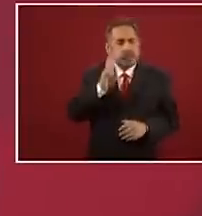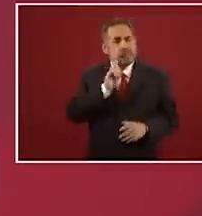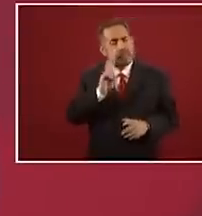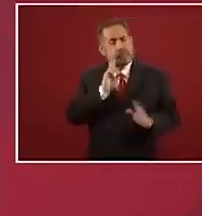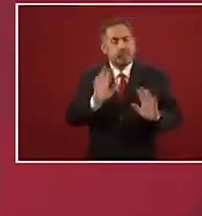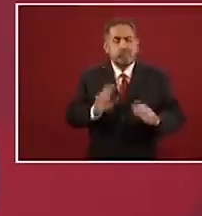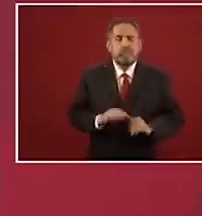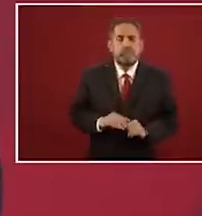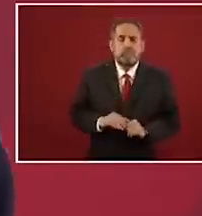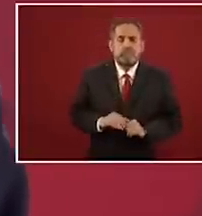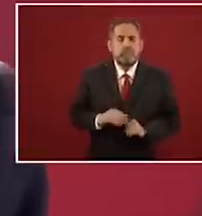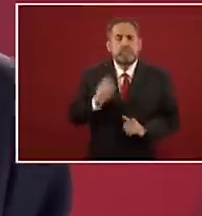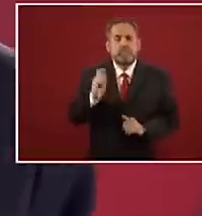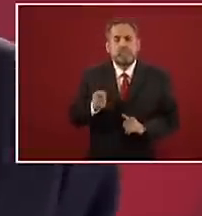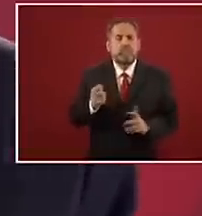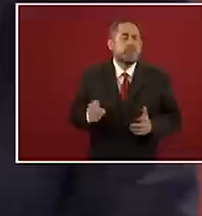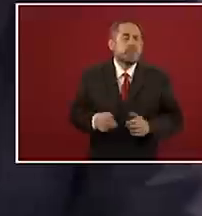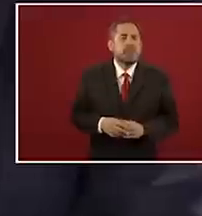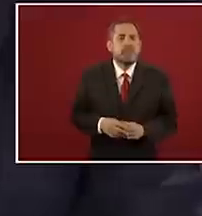que